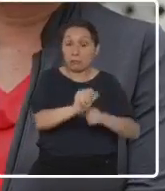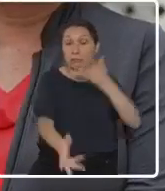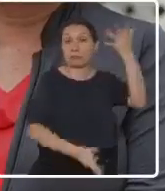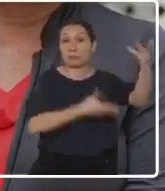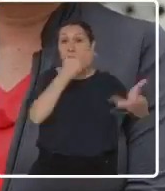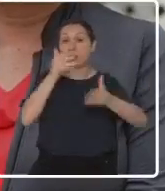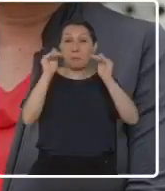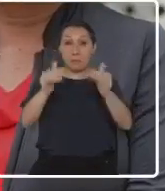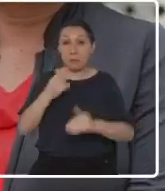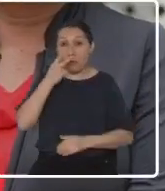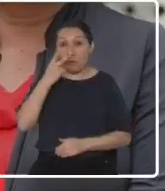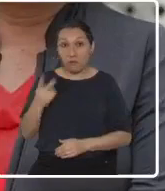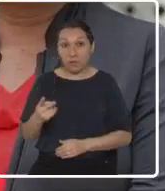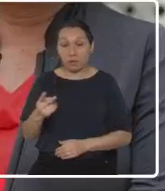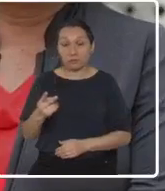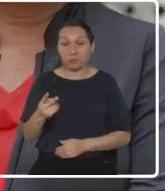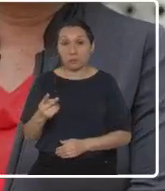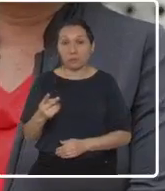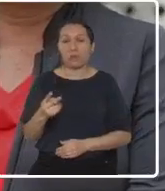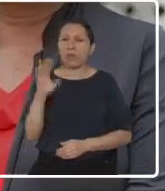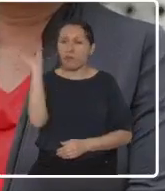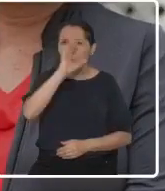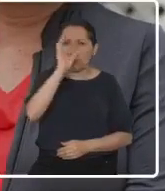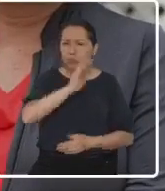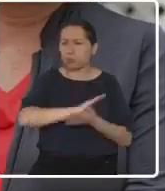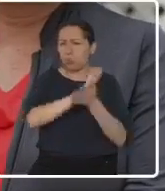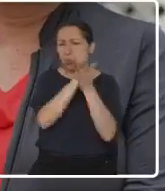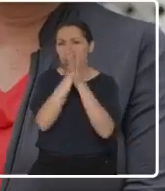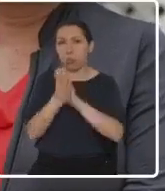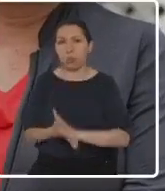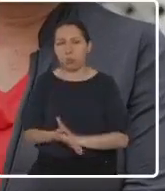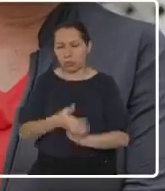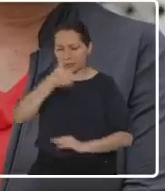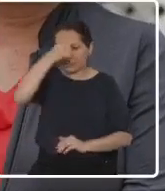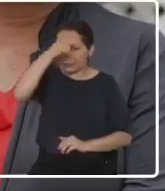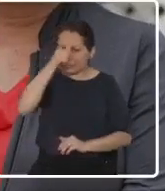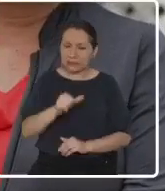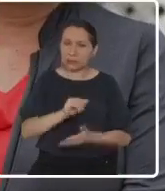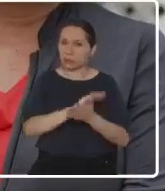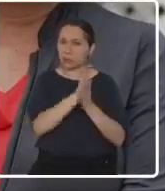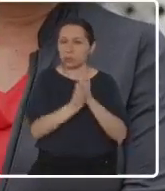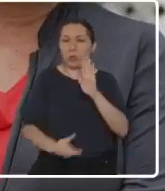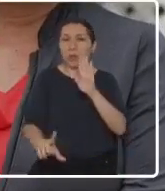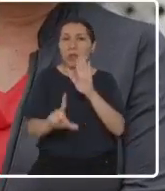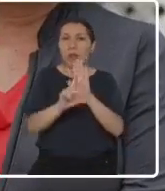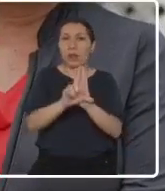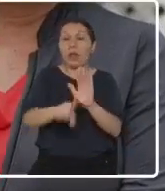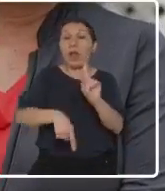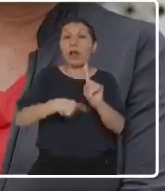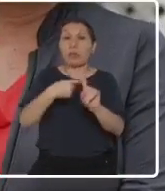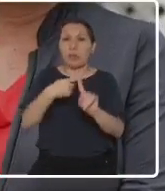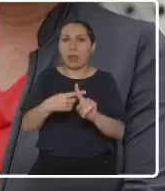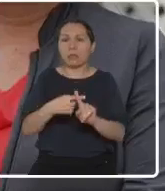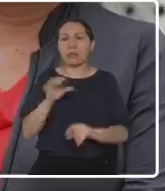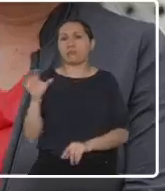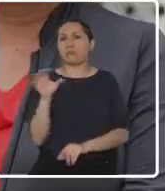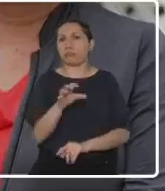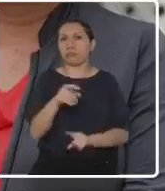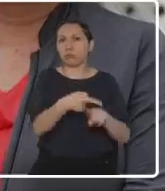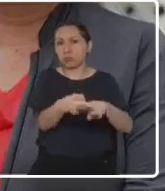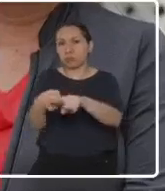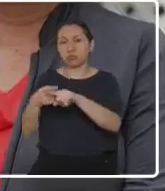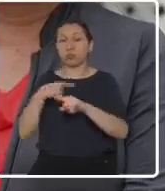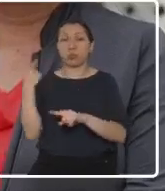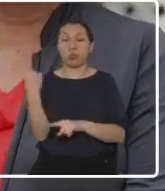desatando la tragedia que hemos visto, lo vamos a buscar por todas partes y le va a caer todo el peso de la ley, además del repudio de una sociedad